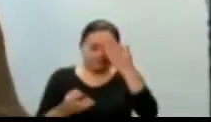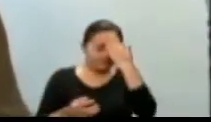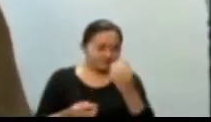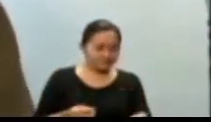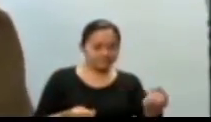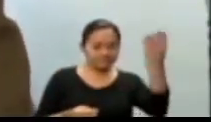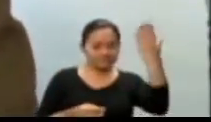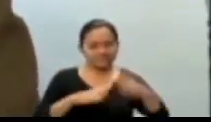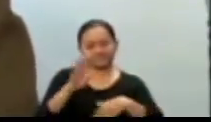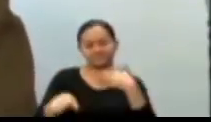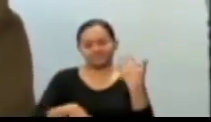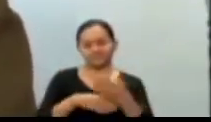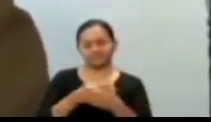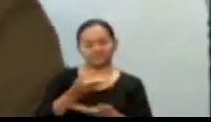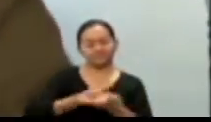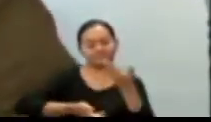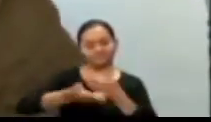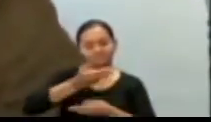placer compartir contigo